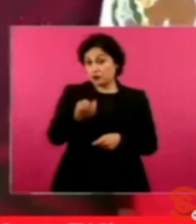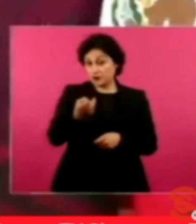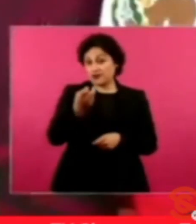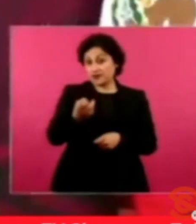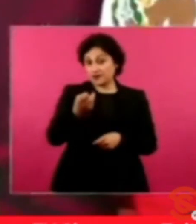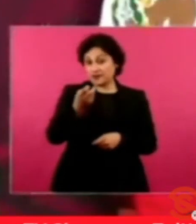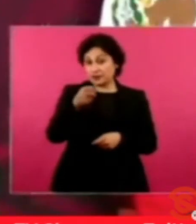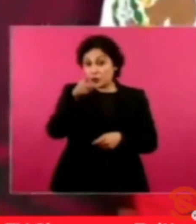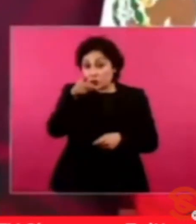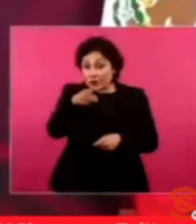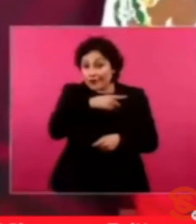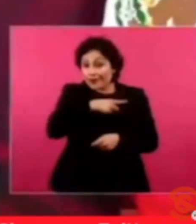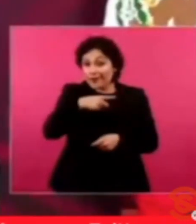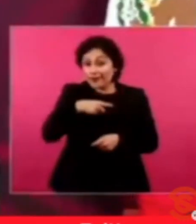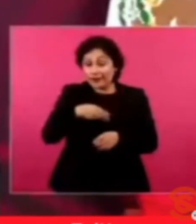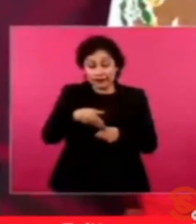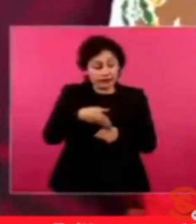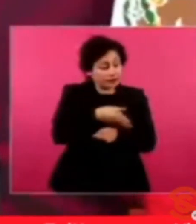el análisis,